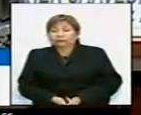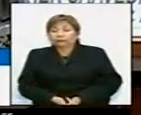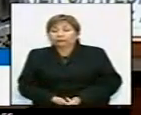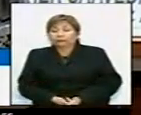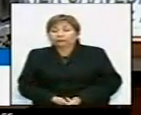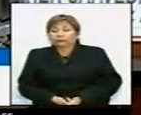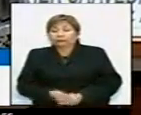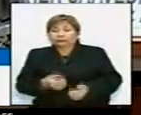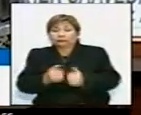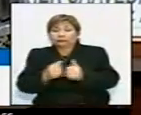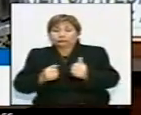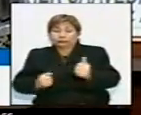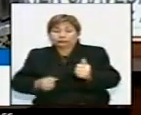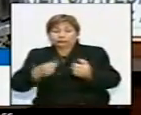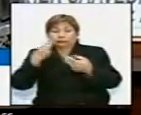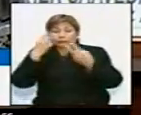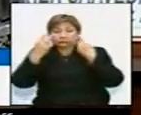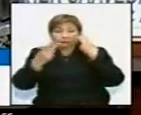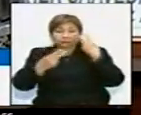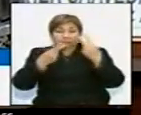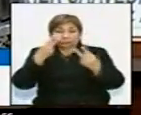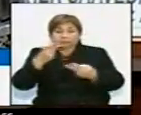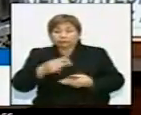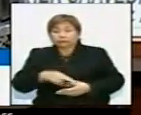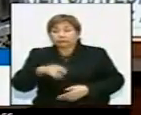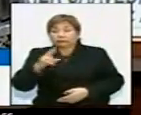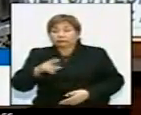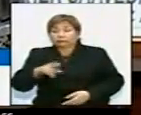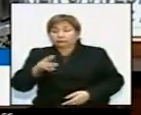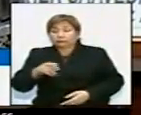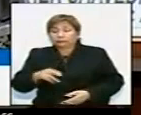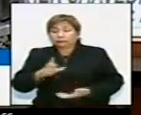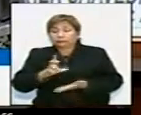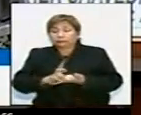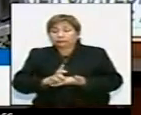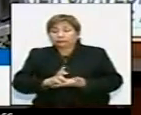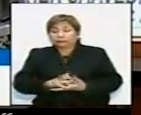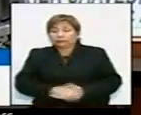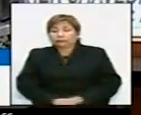este retraso de mi visita a la región Lima.